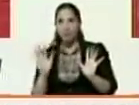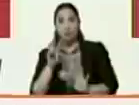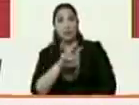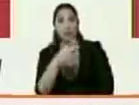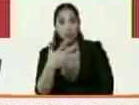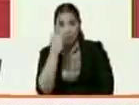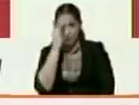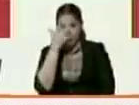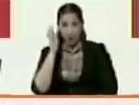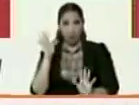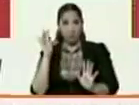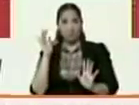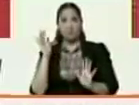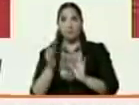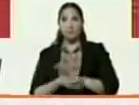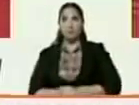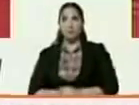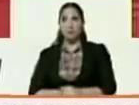23 de febrero.